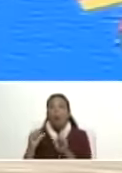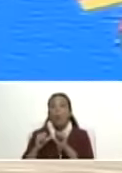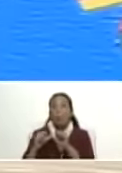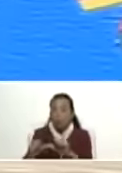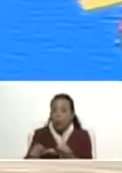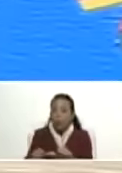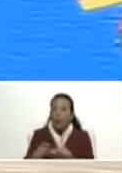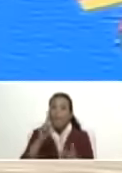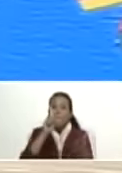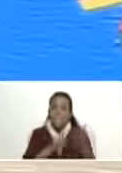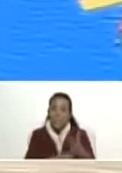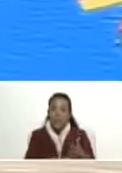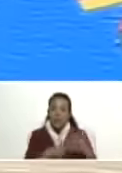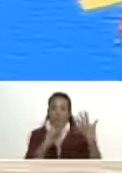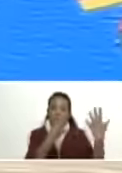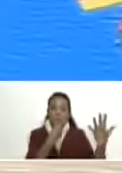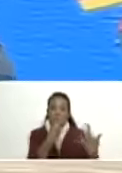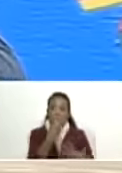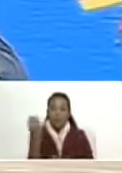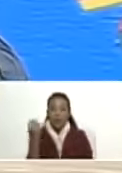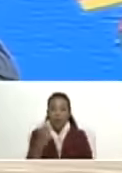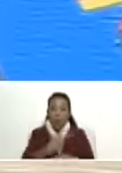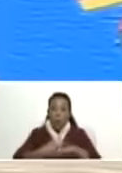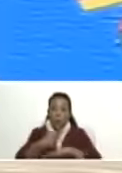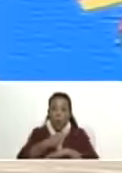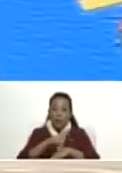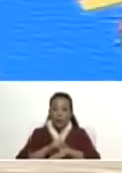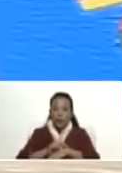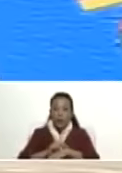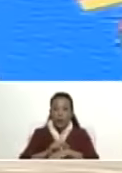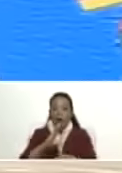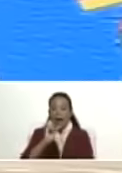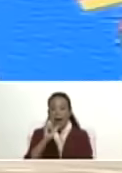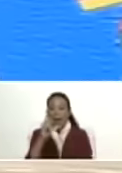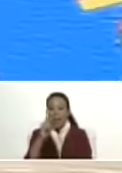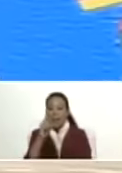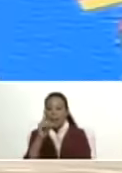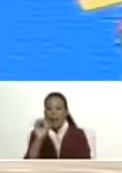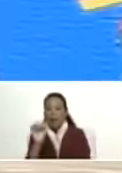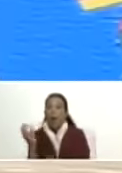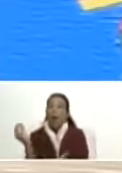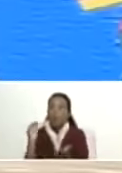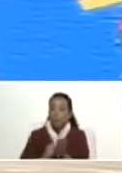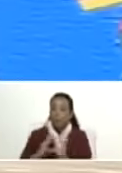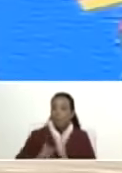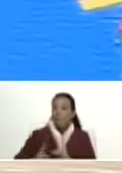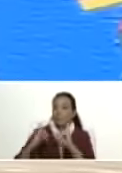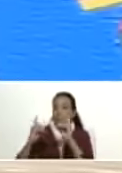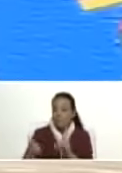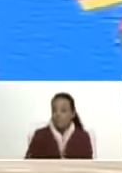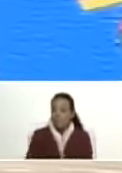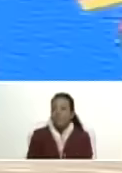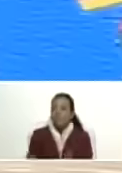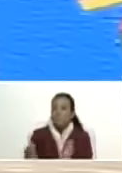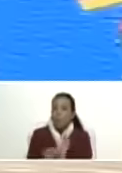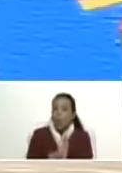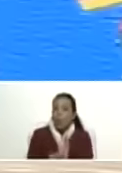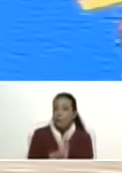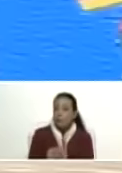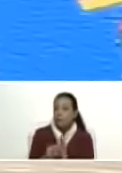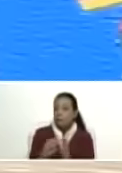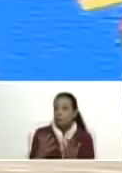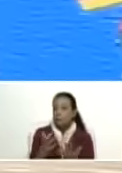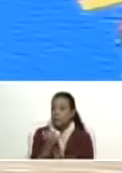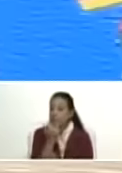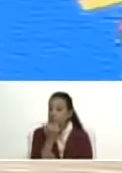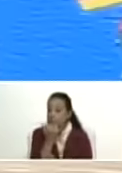En 1970 el gobierno del doctor Caldera toma una decisión polémica para